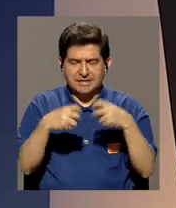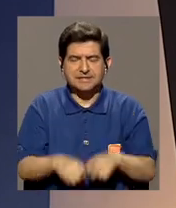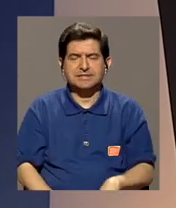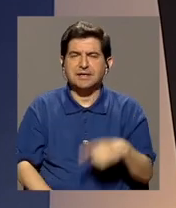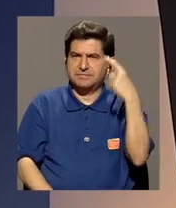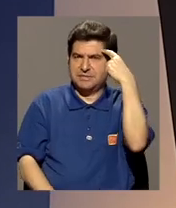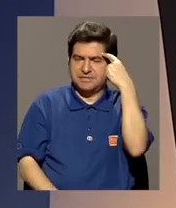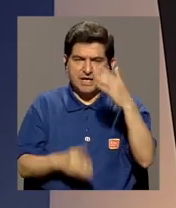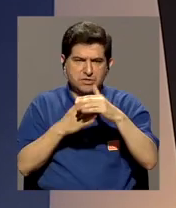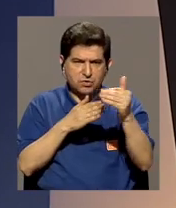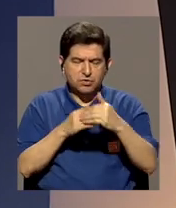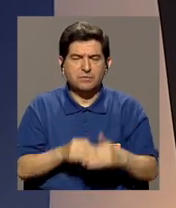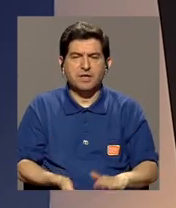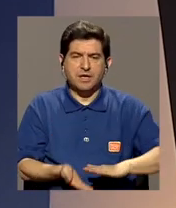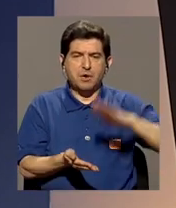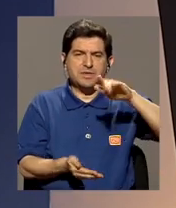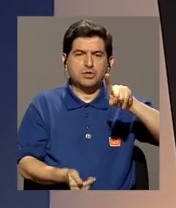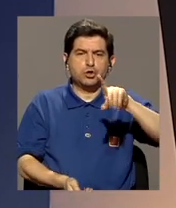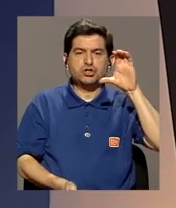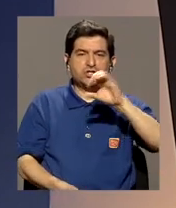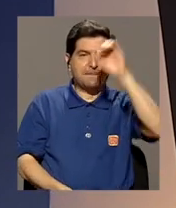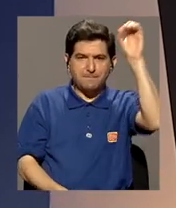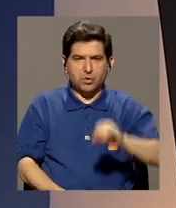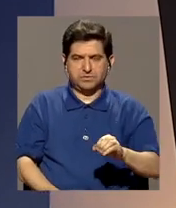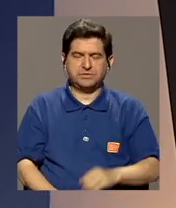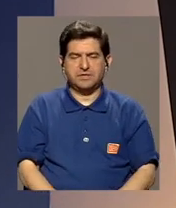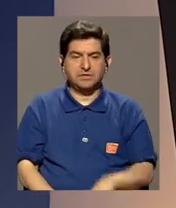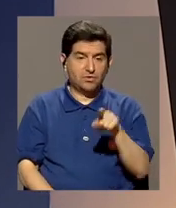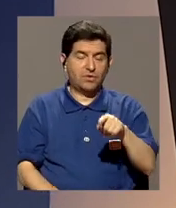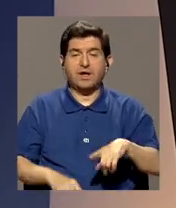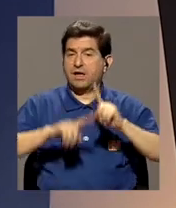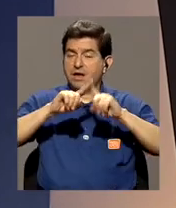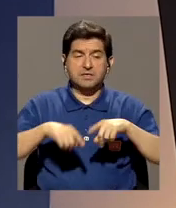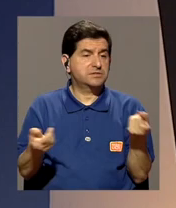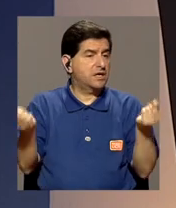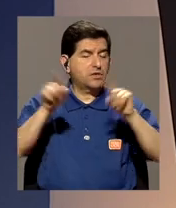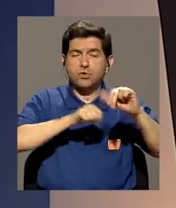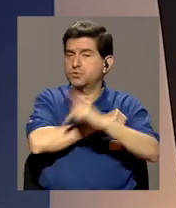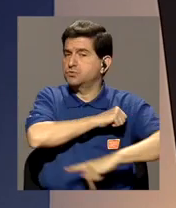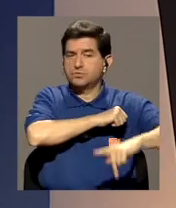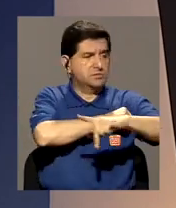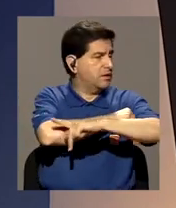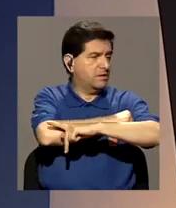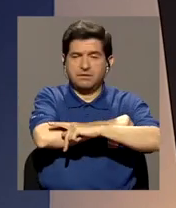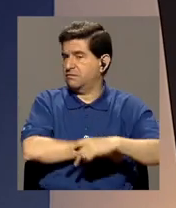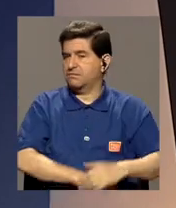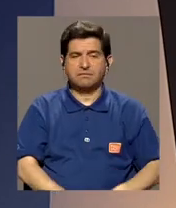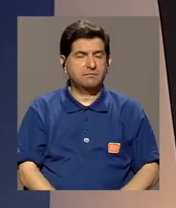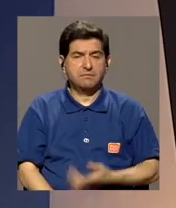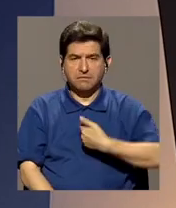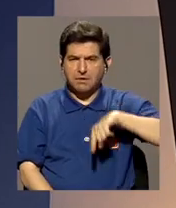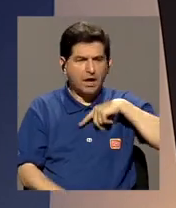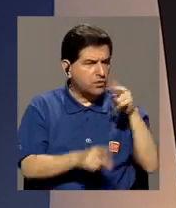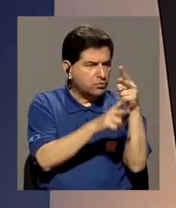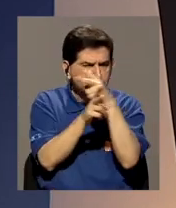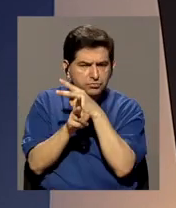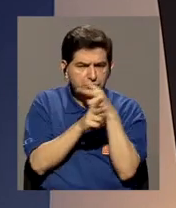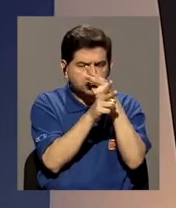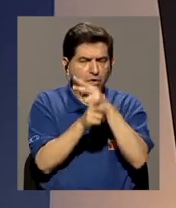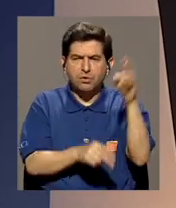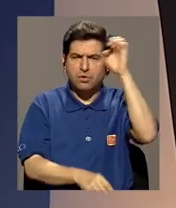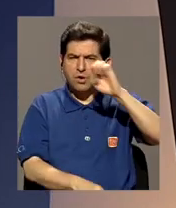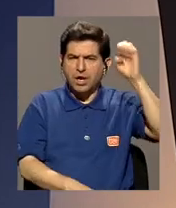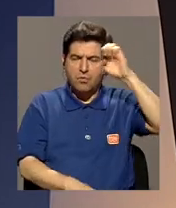dólares aumentó un 100 por ciento prácticamente esa tendencia no se da en otros países este que nosotros monitoreamos en